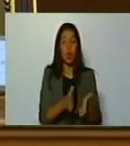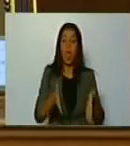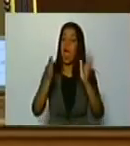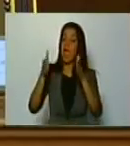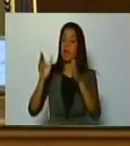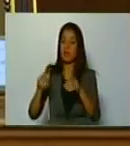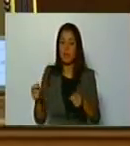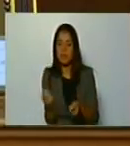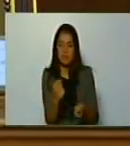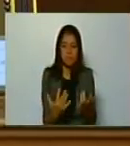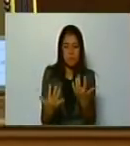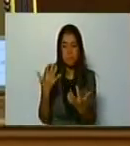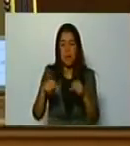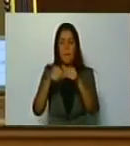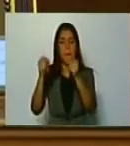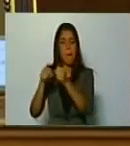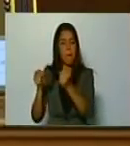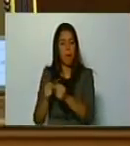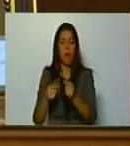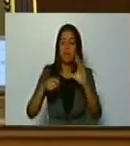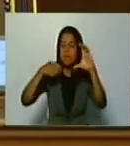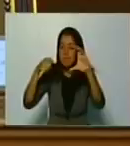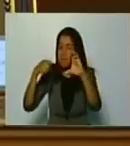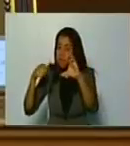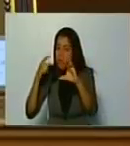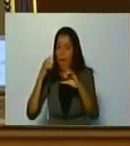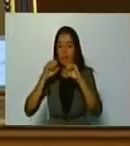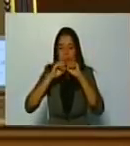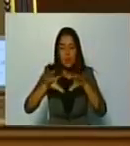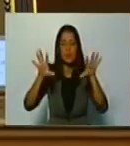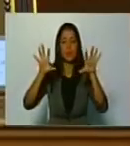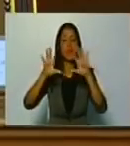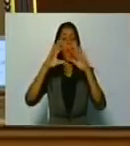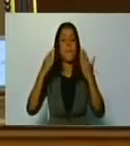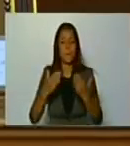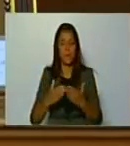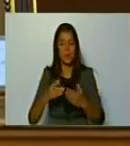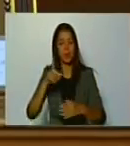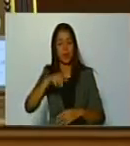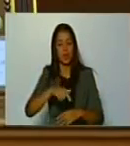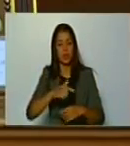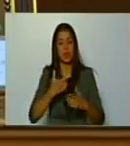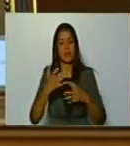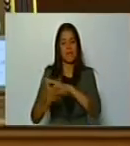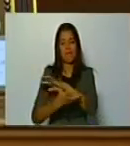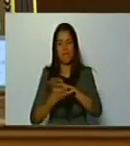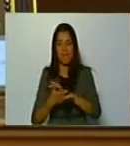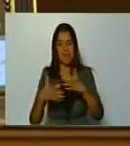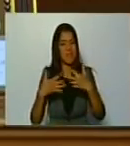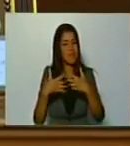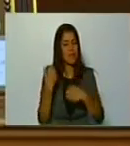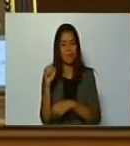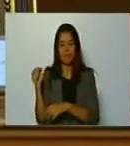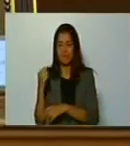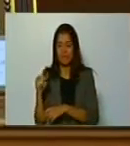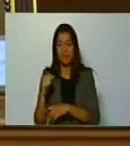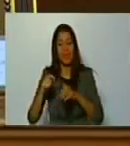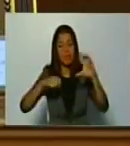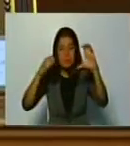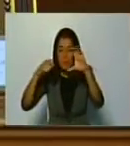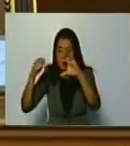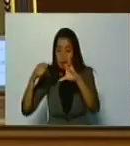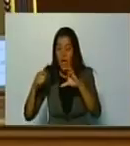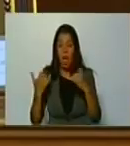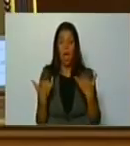el ataque a las fuerzas de seguridad frente a las graves alteraciones del orden público. No pueden venir a